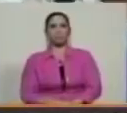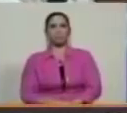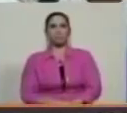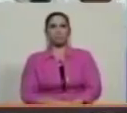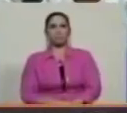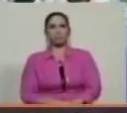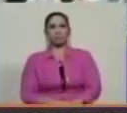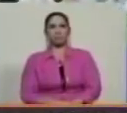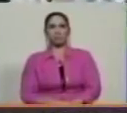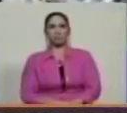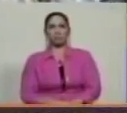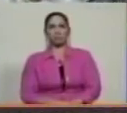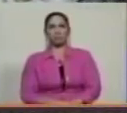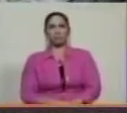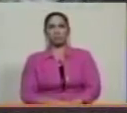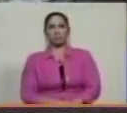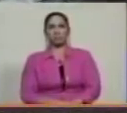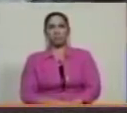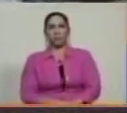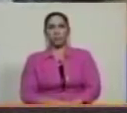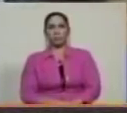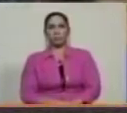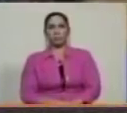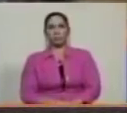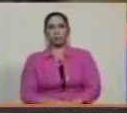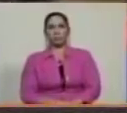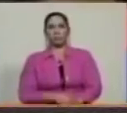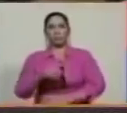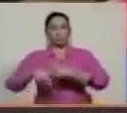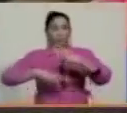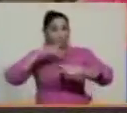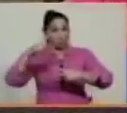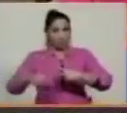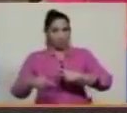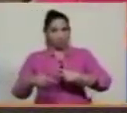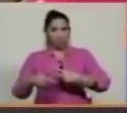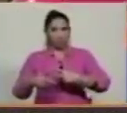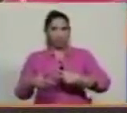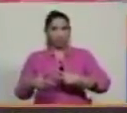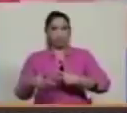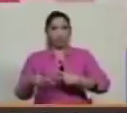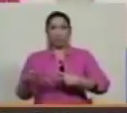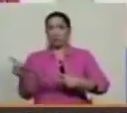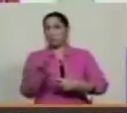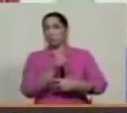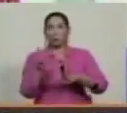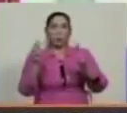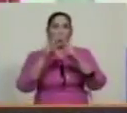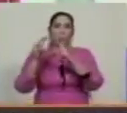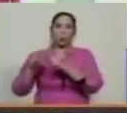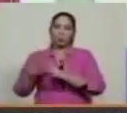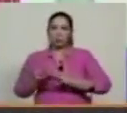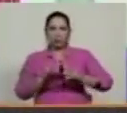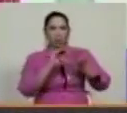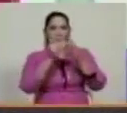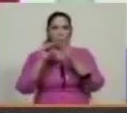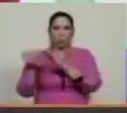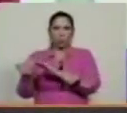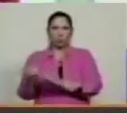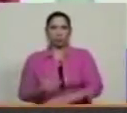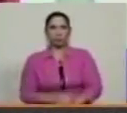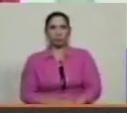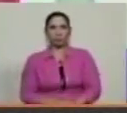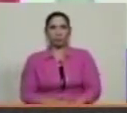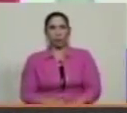hicieron hasta un, ¿cómo se llama? Hasta un programa de desconocimiento de las comunas y los consejos comunales. Que eso